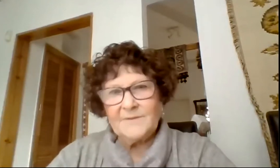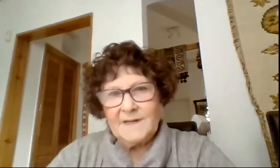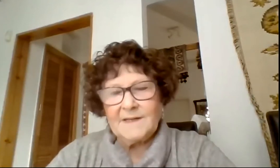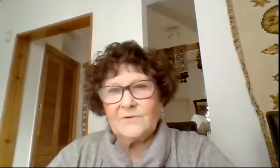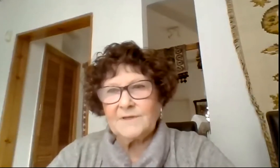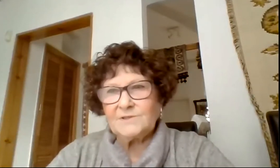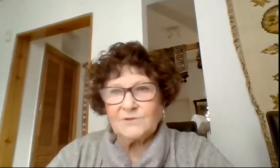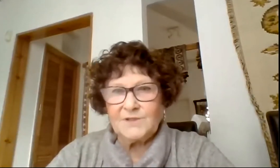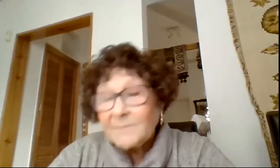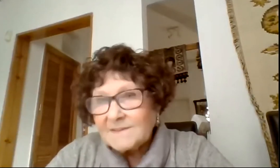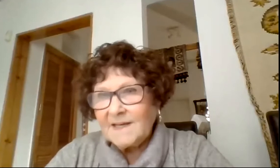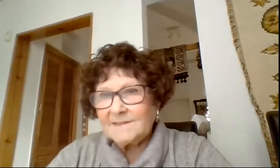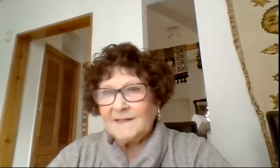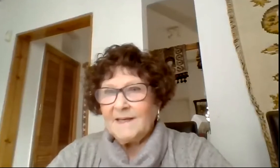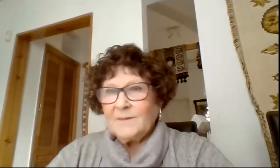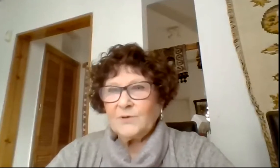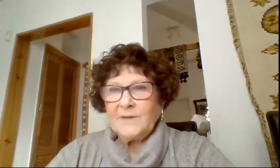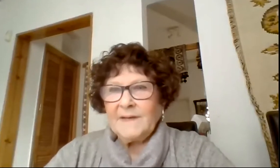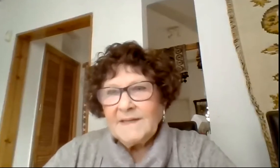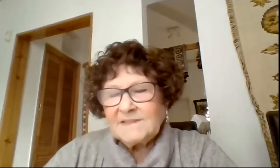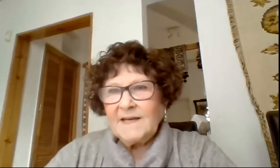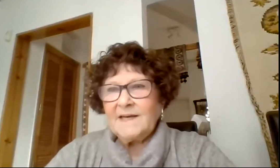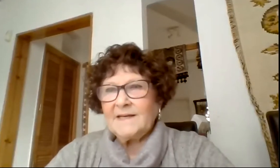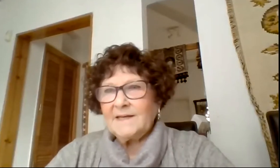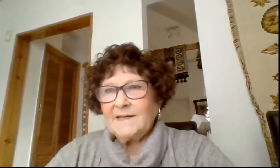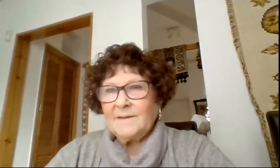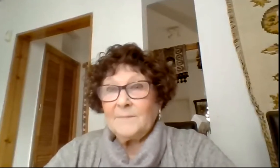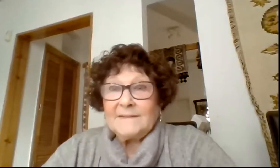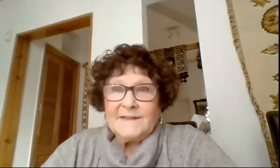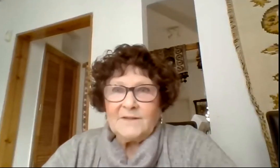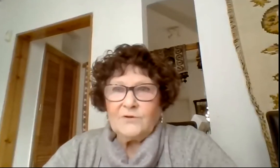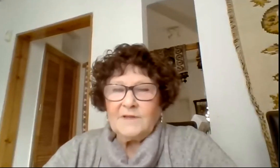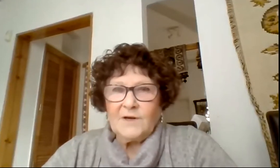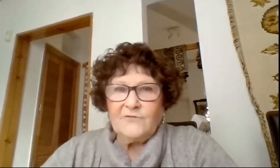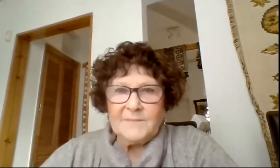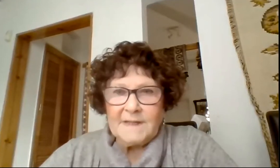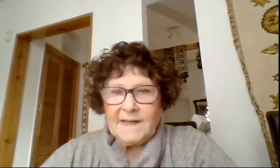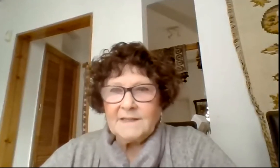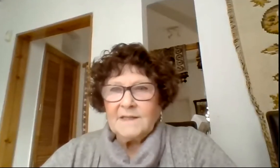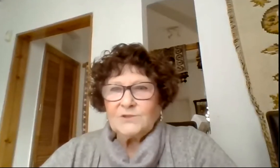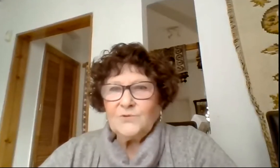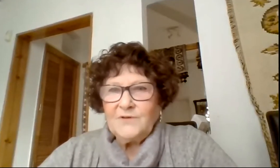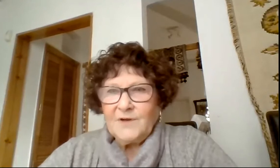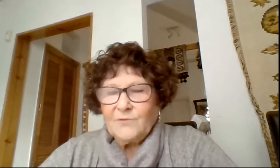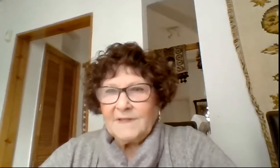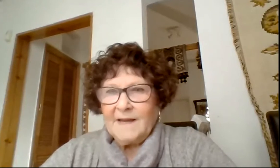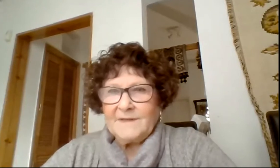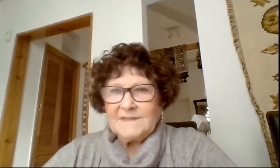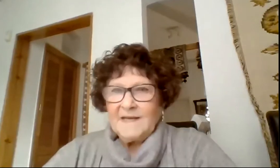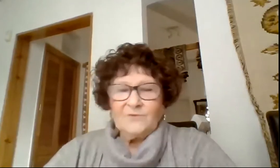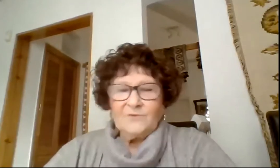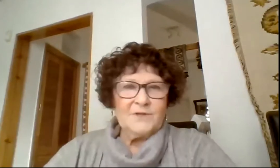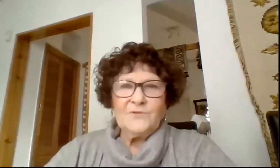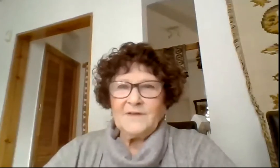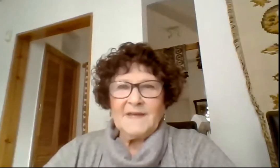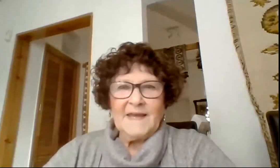a trabajar con estos temas, porque Vanessa ha planteado desde lo familiar sus